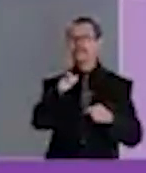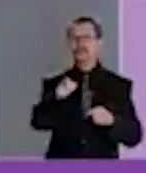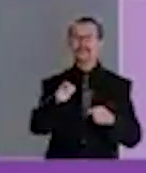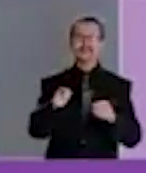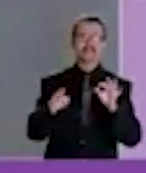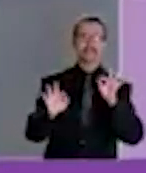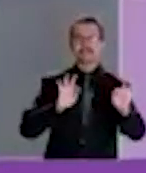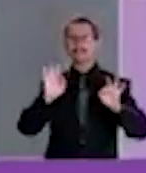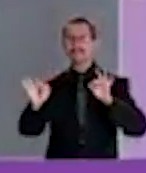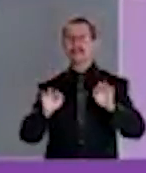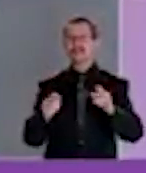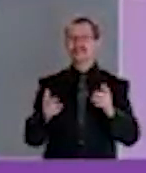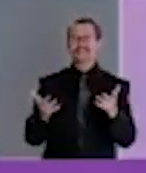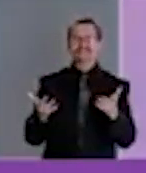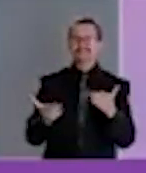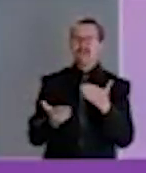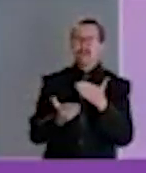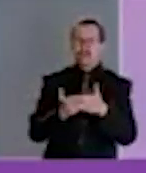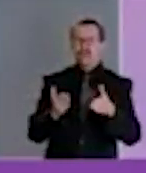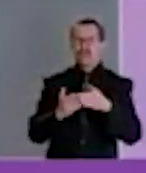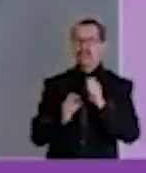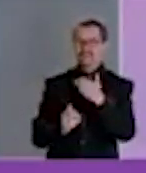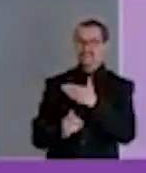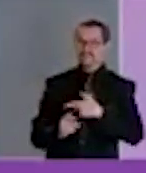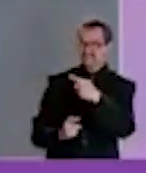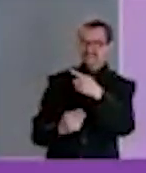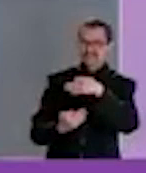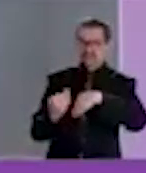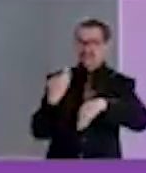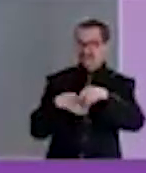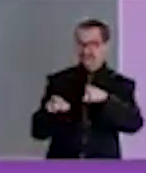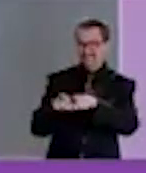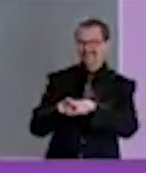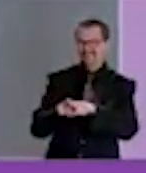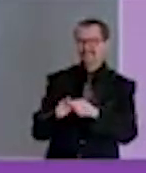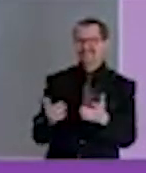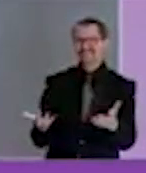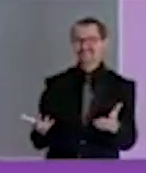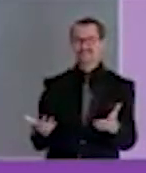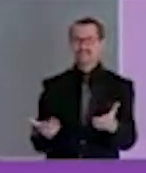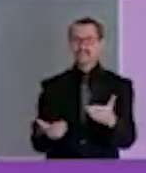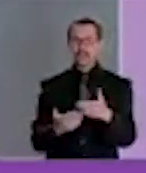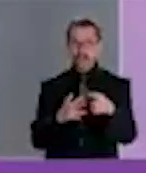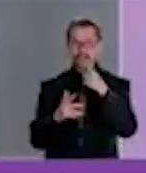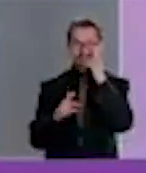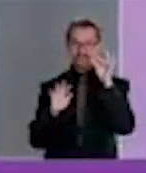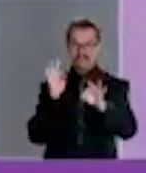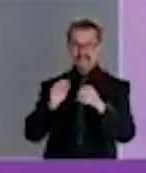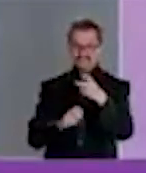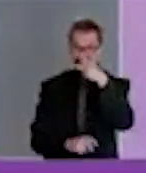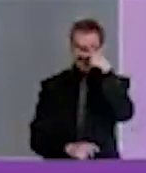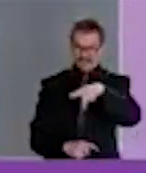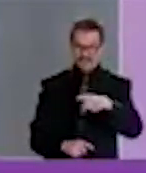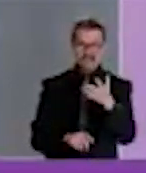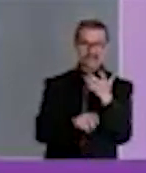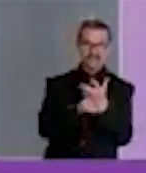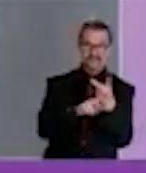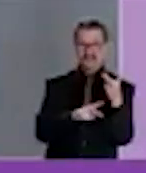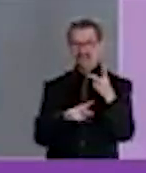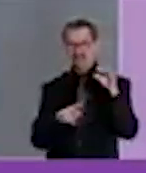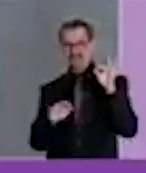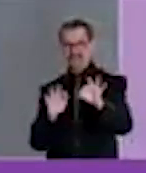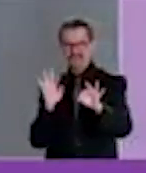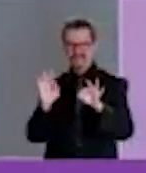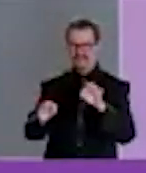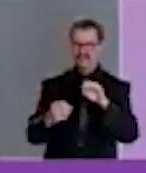presentes en realidad de promover la división y el encono entre mexicanos a que se compromete usted en caso de ganar la presidencia